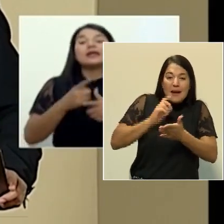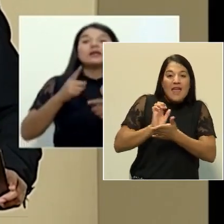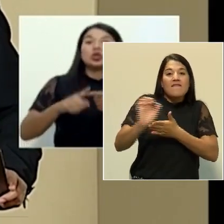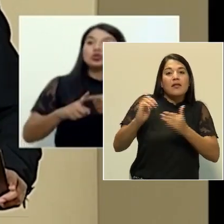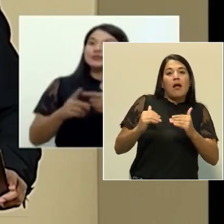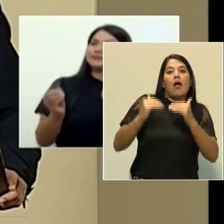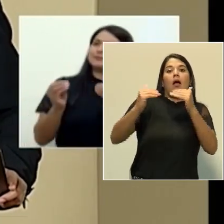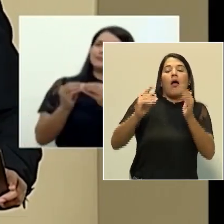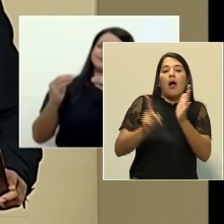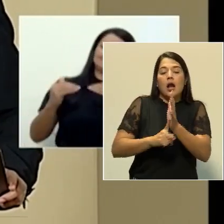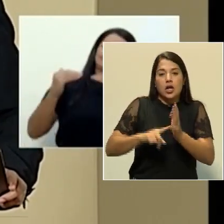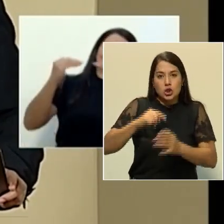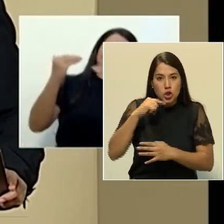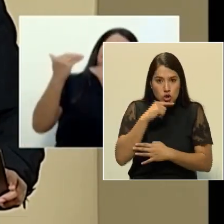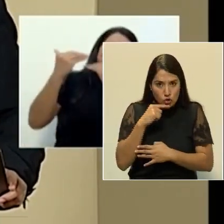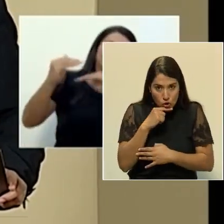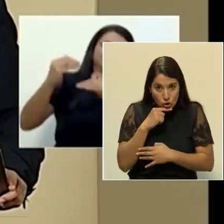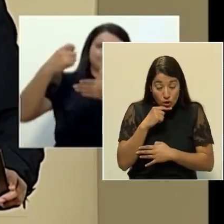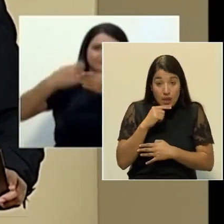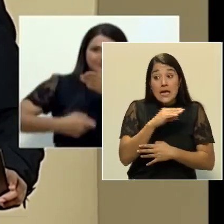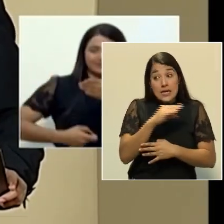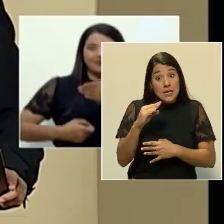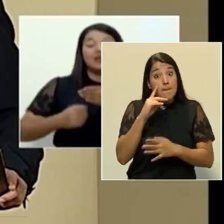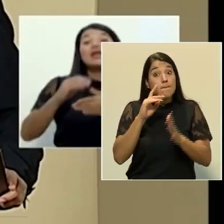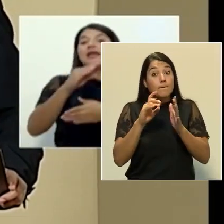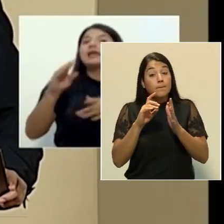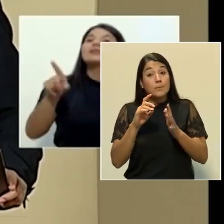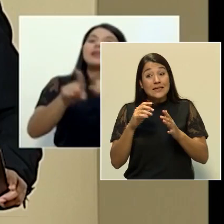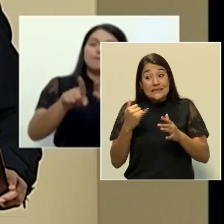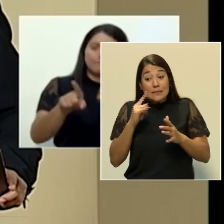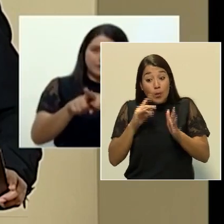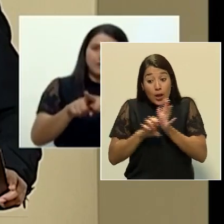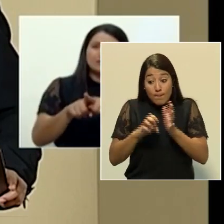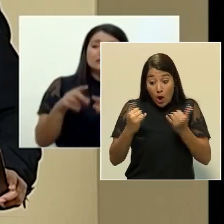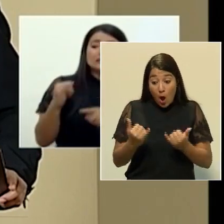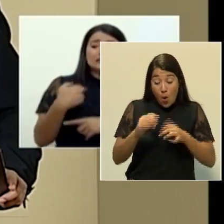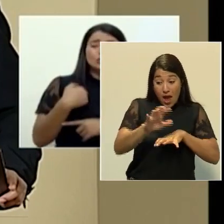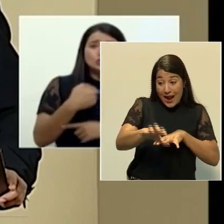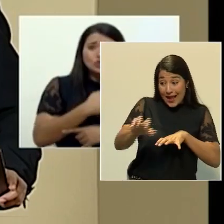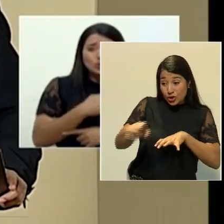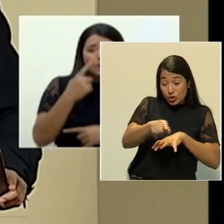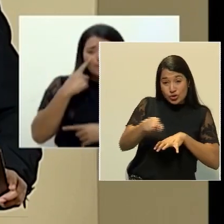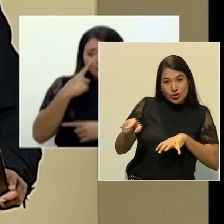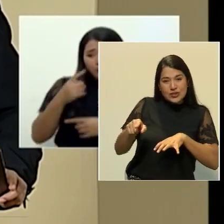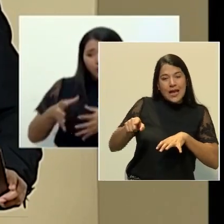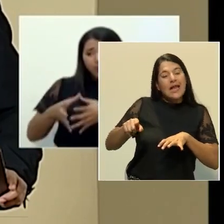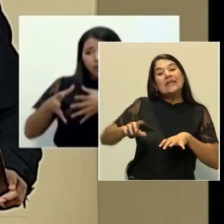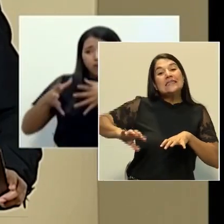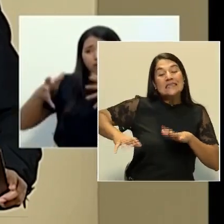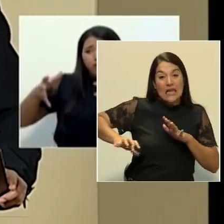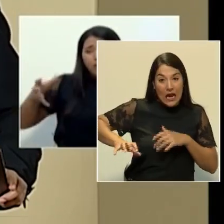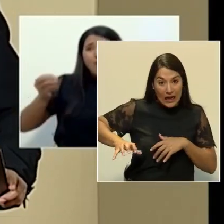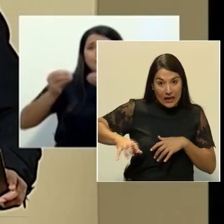cantón, generar esta alerta anticipada para que los cantones y distritos que tienen estas